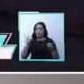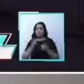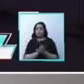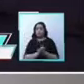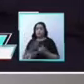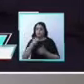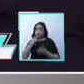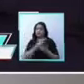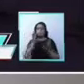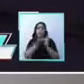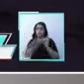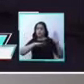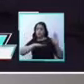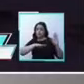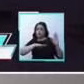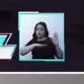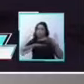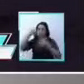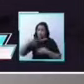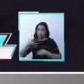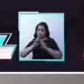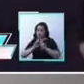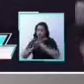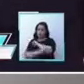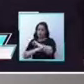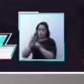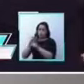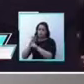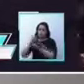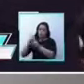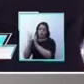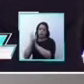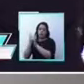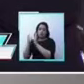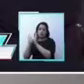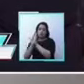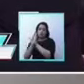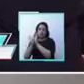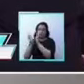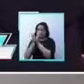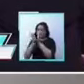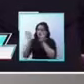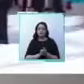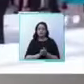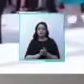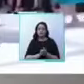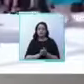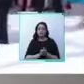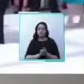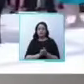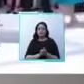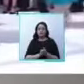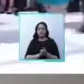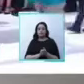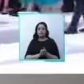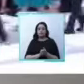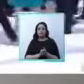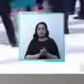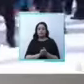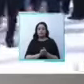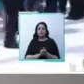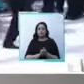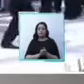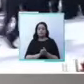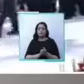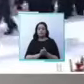en los foros internacionales una posición digna, incluso a lo que se está criticando sobre el probable rompimiento con